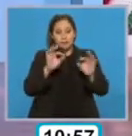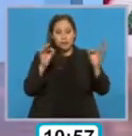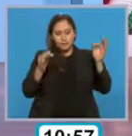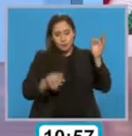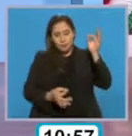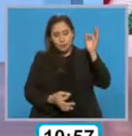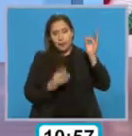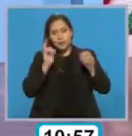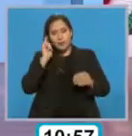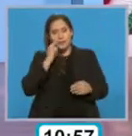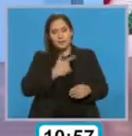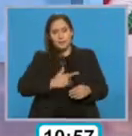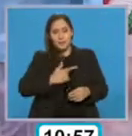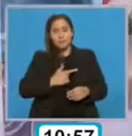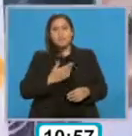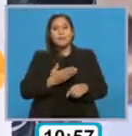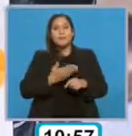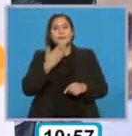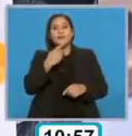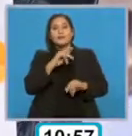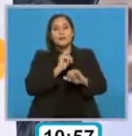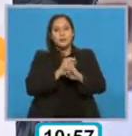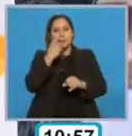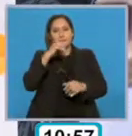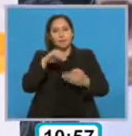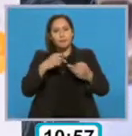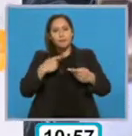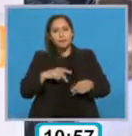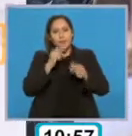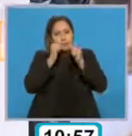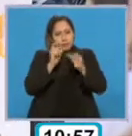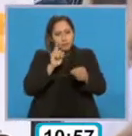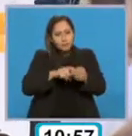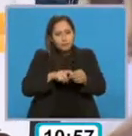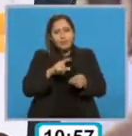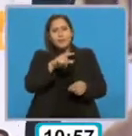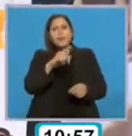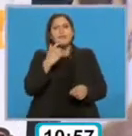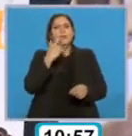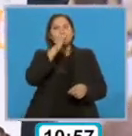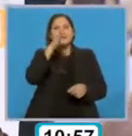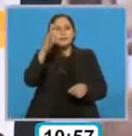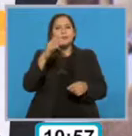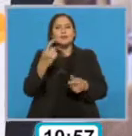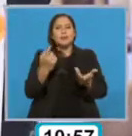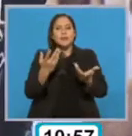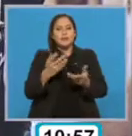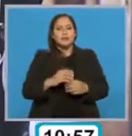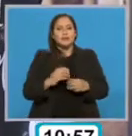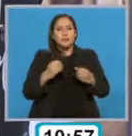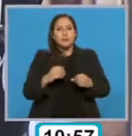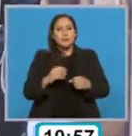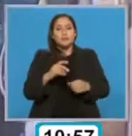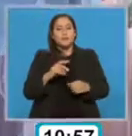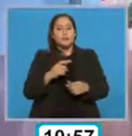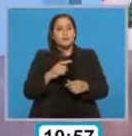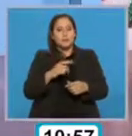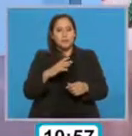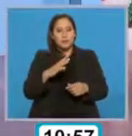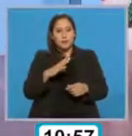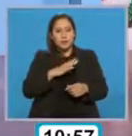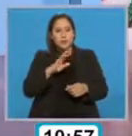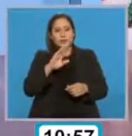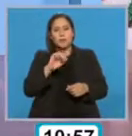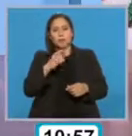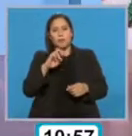espero que les guste. Muy bien. Oye, las redes sociales para que el público esté atento de todo lo que andas Claro que pues, sí. haciendo. Cuéntanos. En cualquier lado voy a estar como